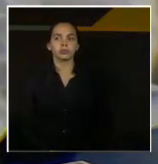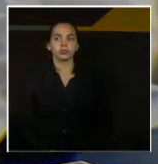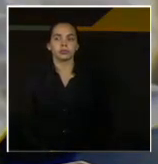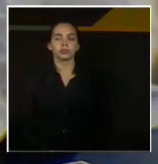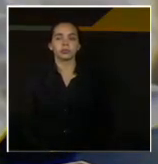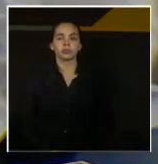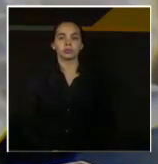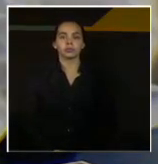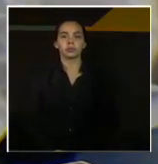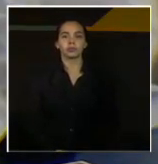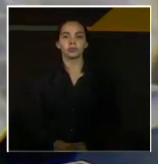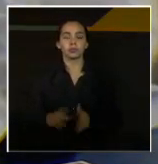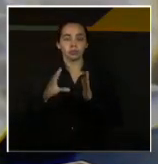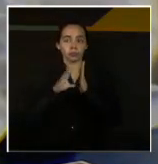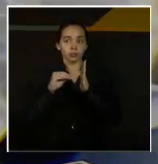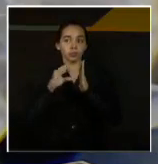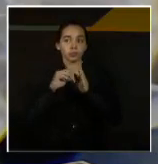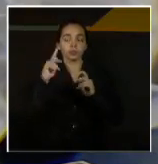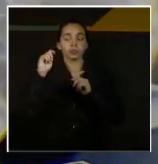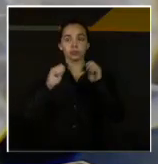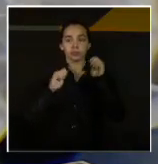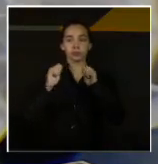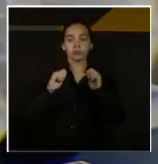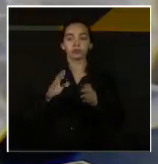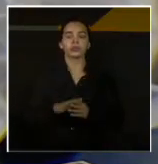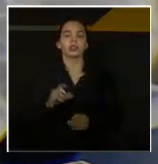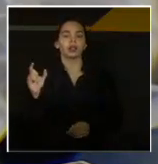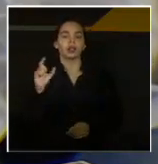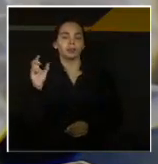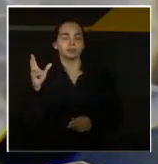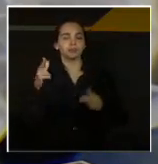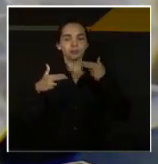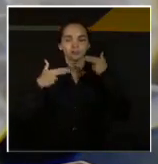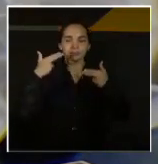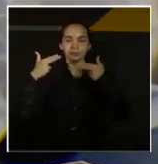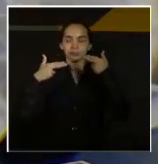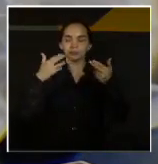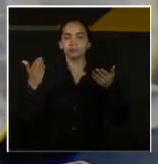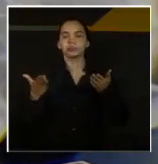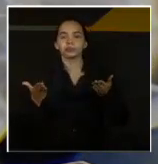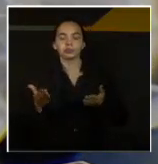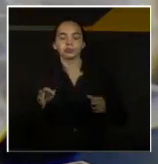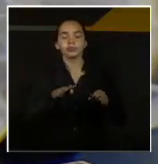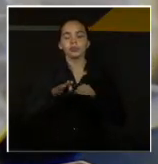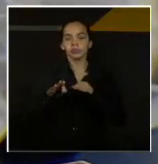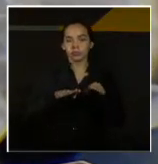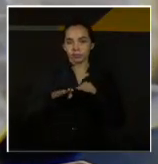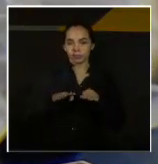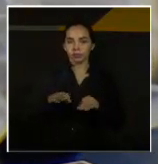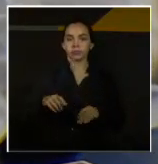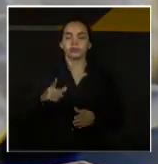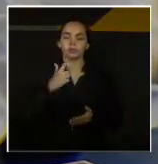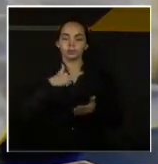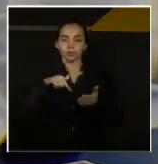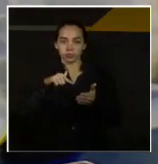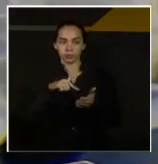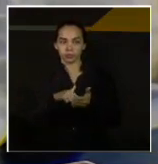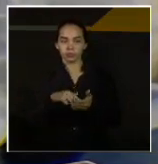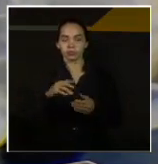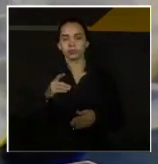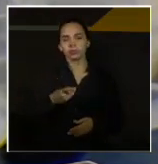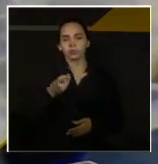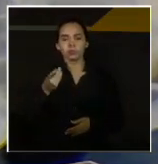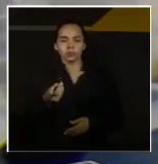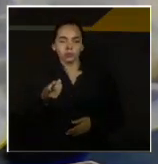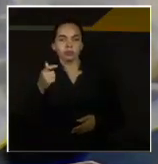mismo tema? Gracias. Gracias. Cuando hablamos de profesionalizar a los empleados de la Fiscalía, ¿nos referimos